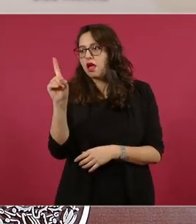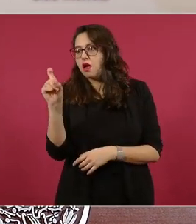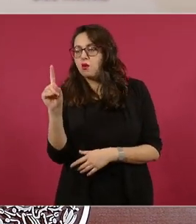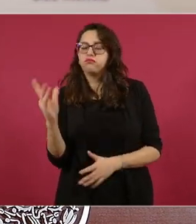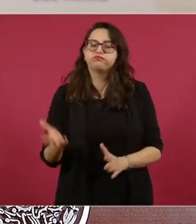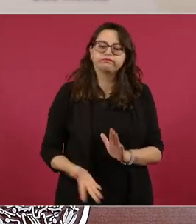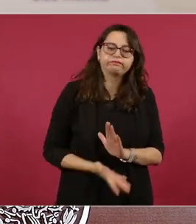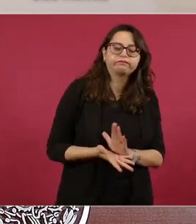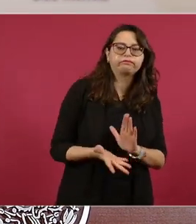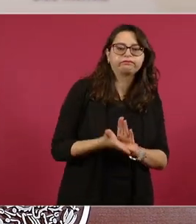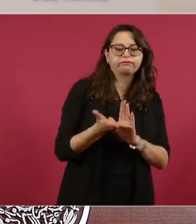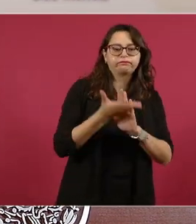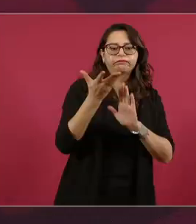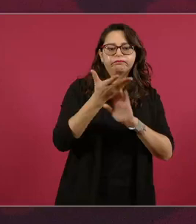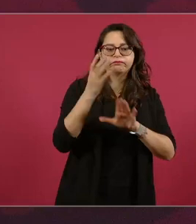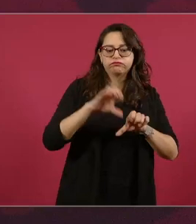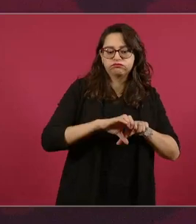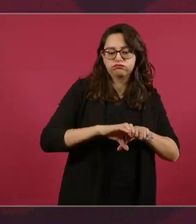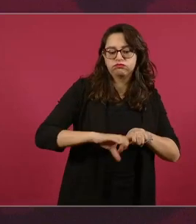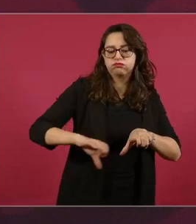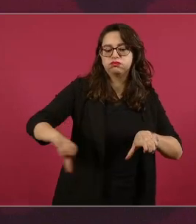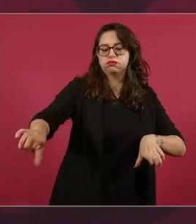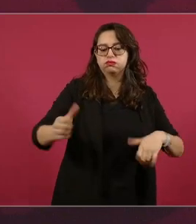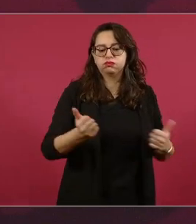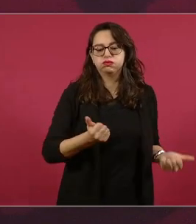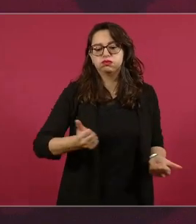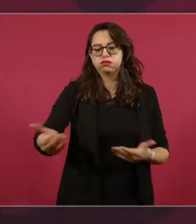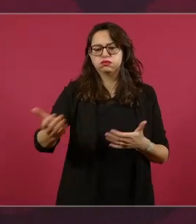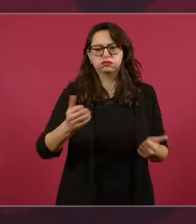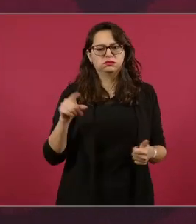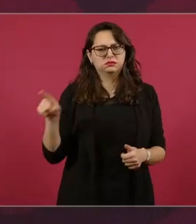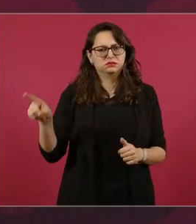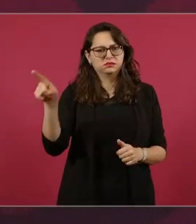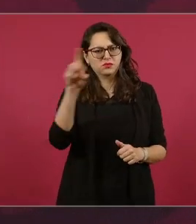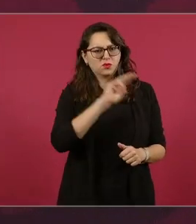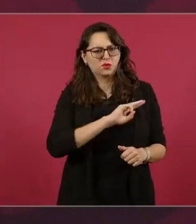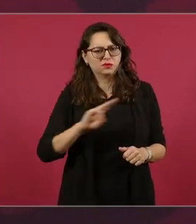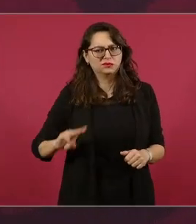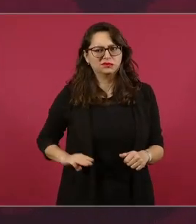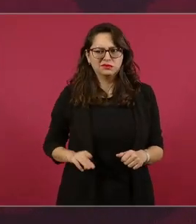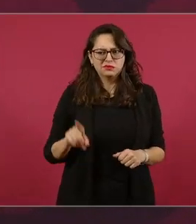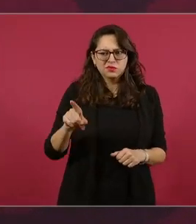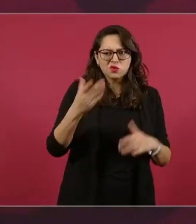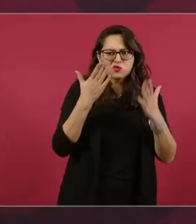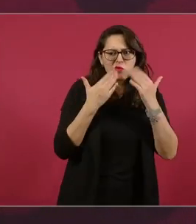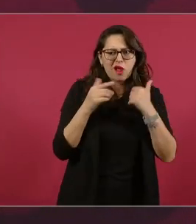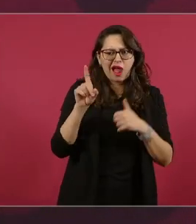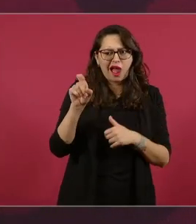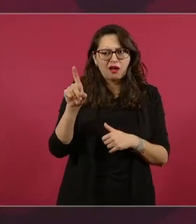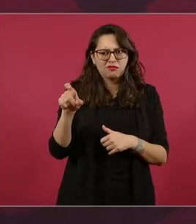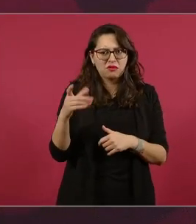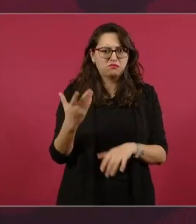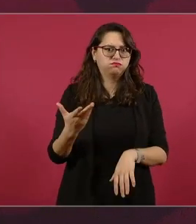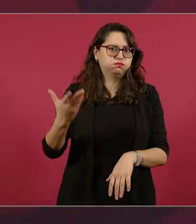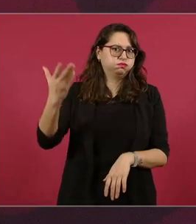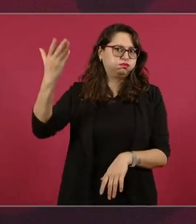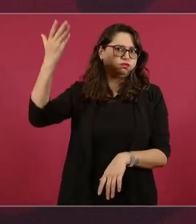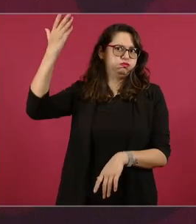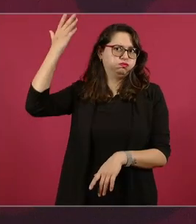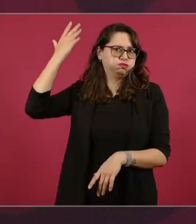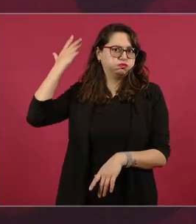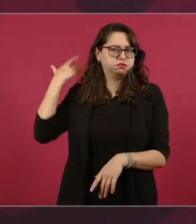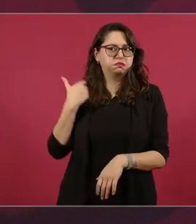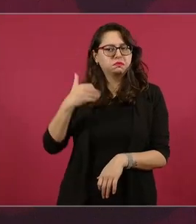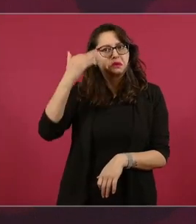municipios que han padecido durante mucho tiempo de falta de agua. Y